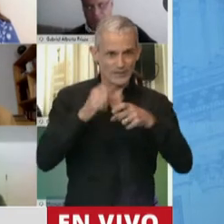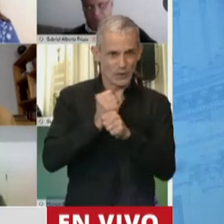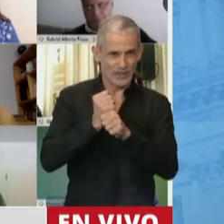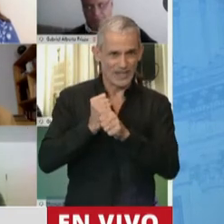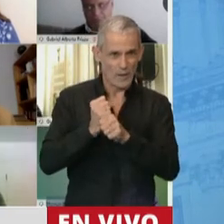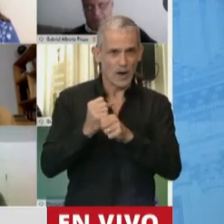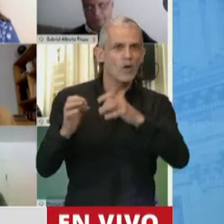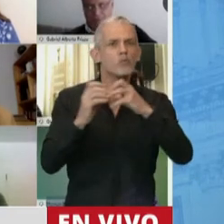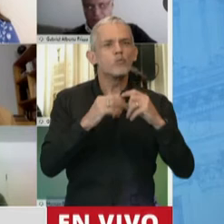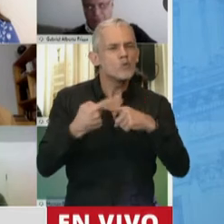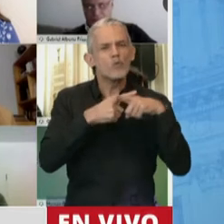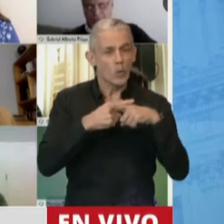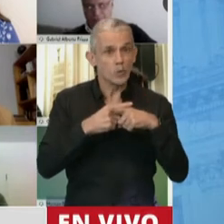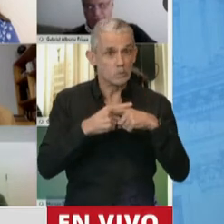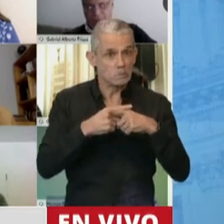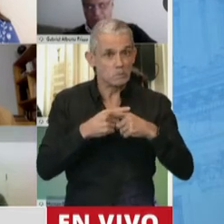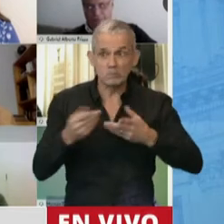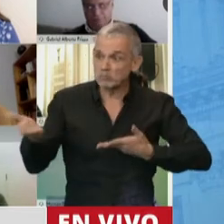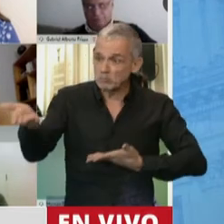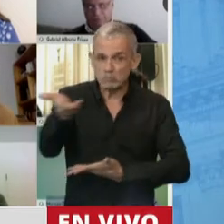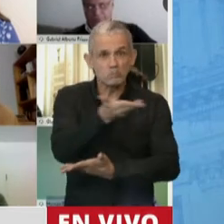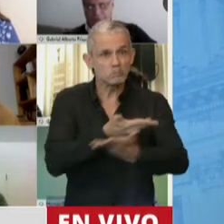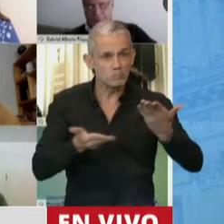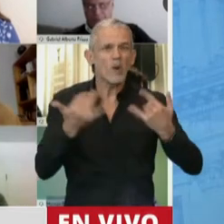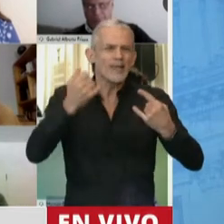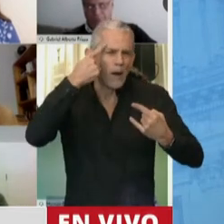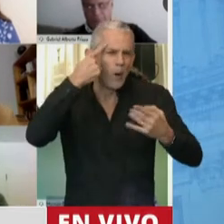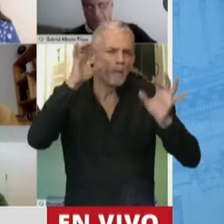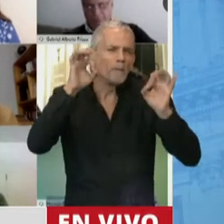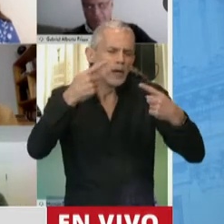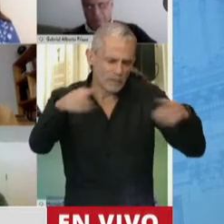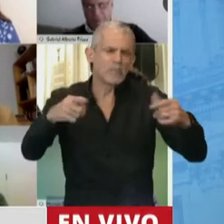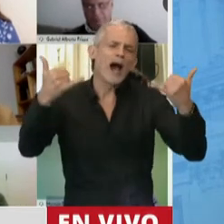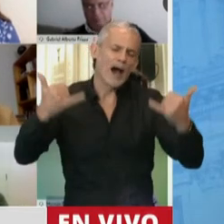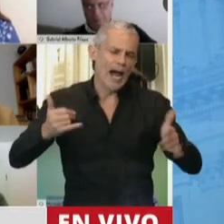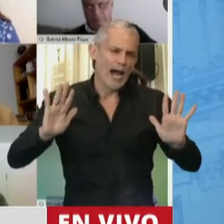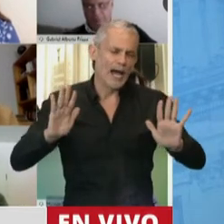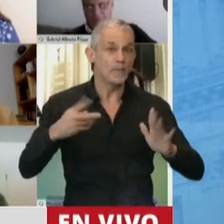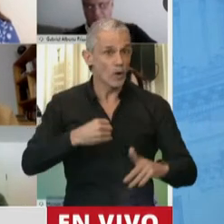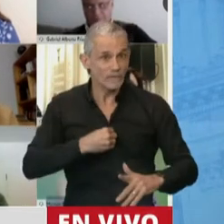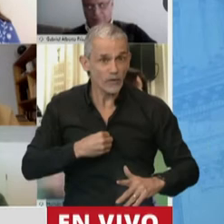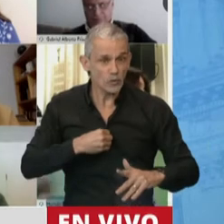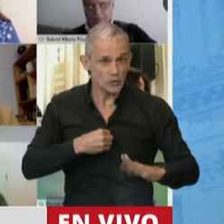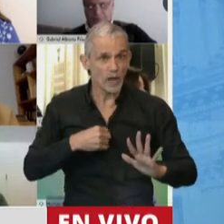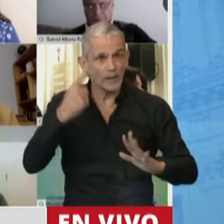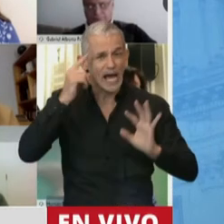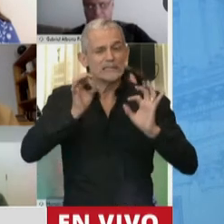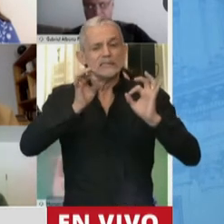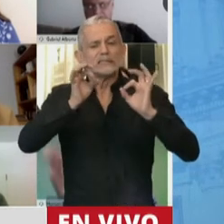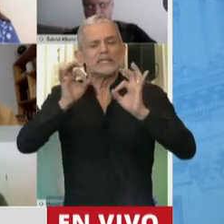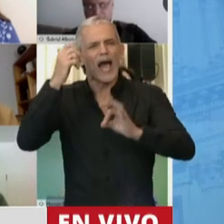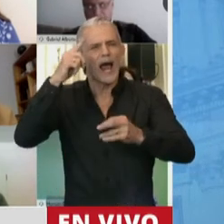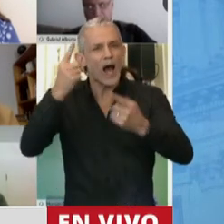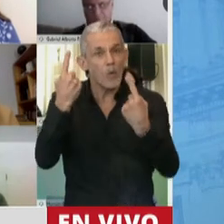Trabajo en un clima donde hubo diferencias, pero hubo voluntad de llegar a